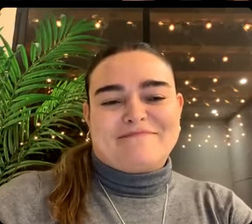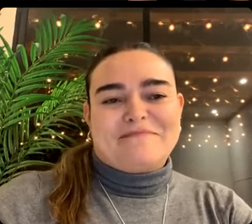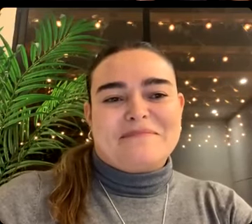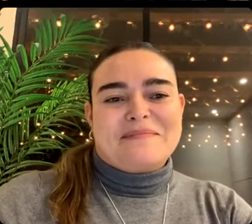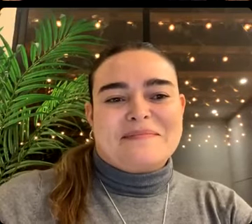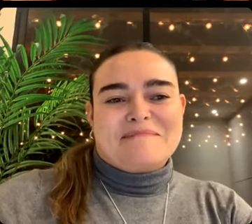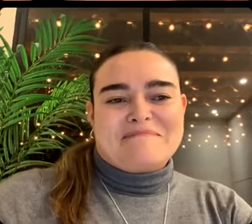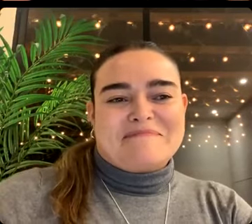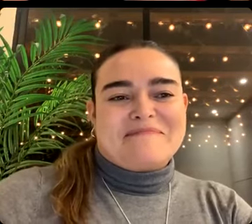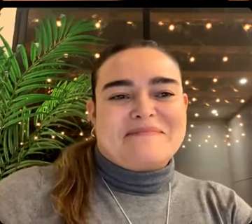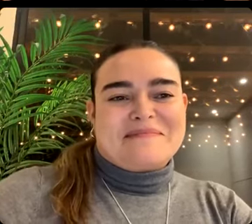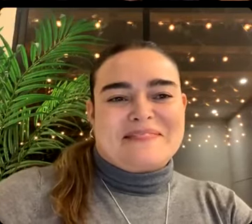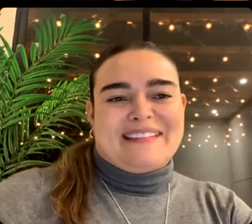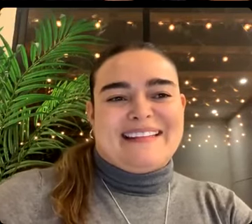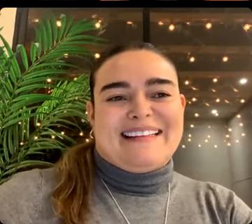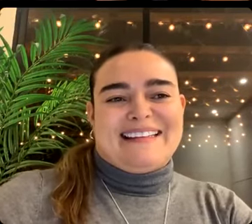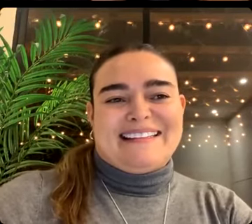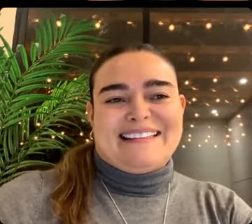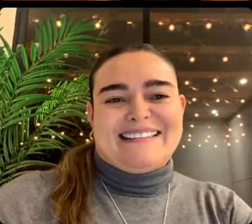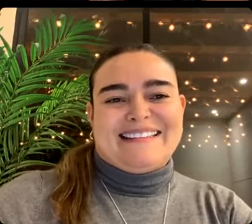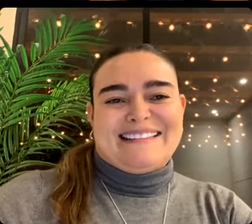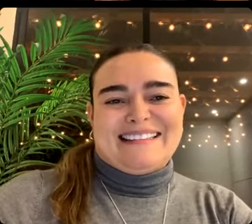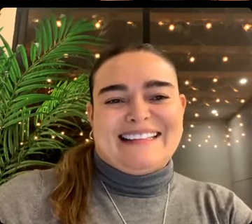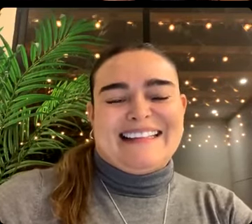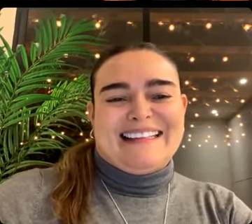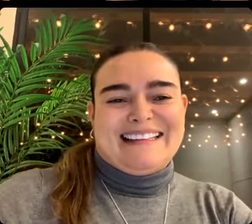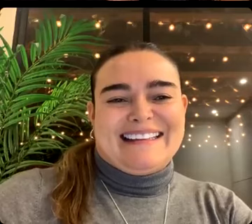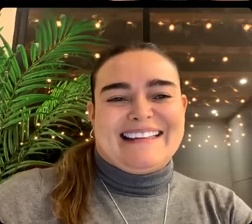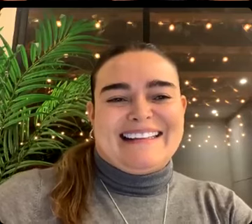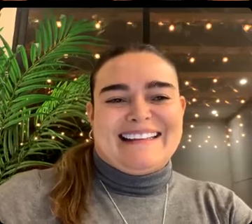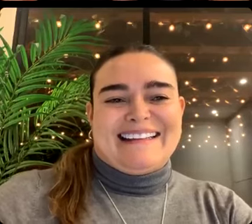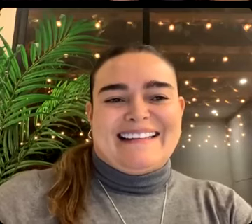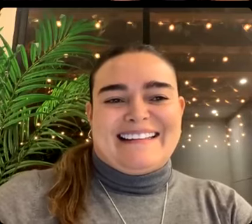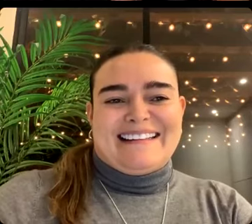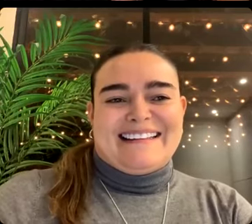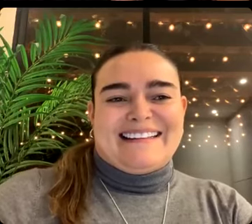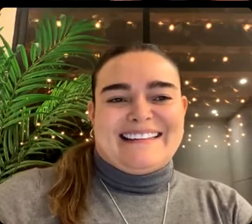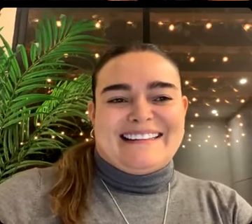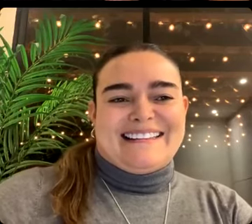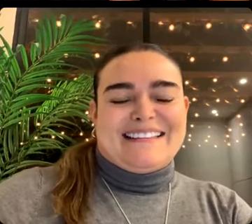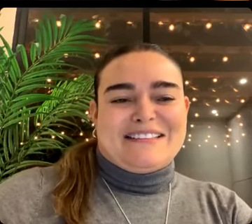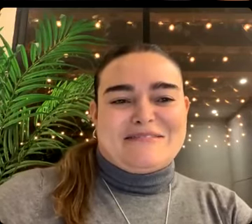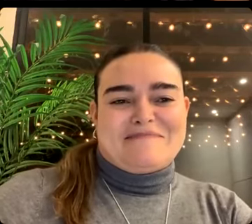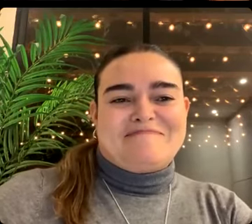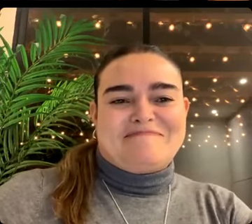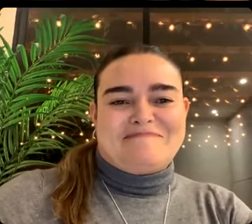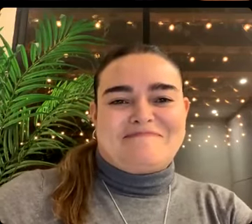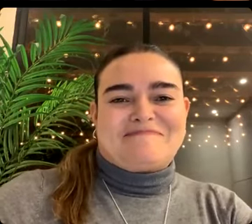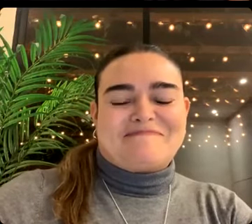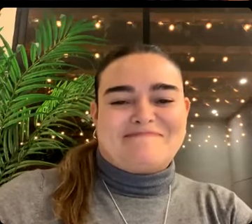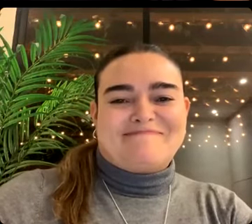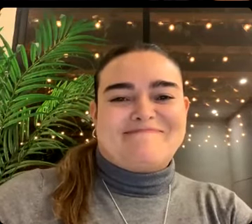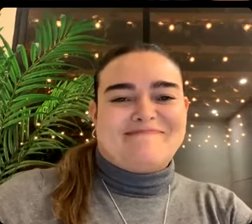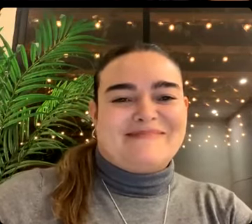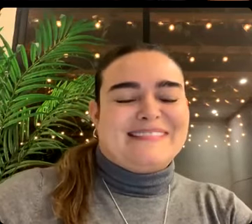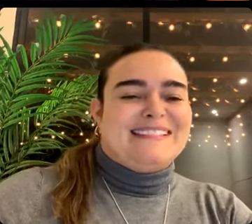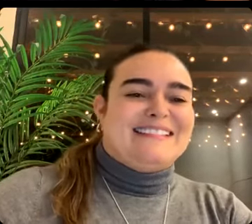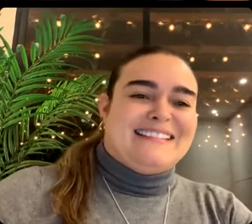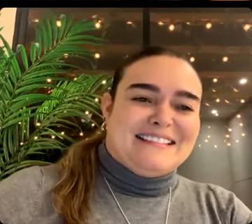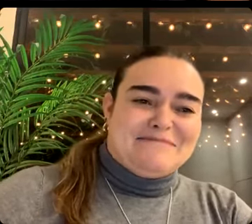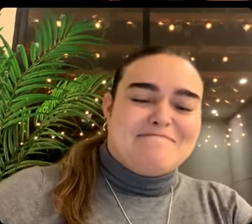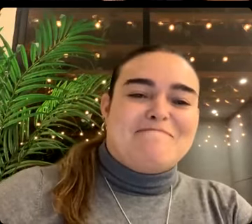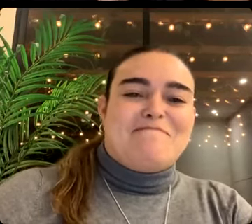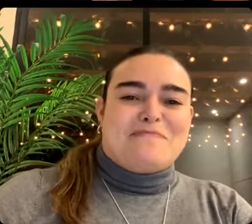amiguita del colegio, la primita, el tío, y uno nunca ha tenido este tema sobre la mesa, no es un tema que se converse en